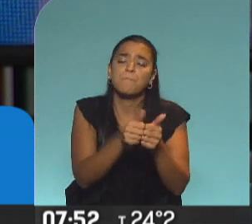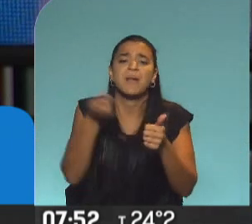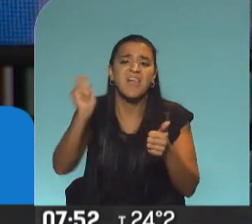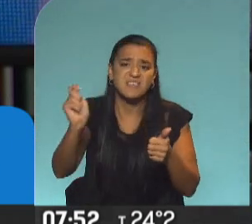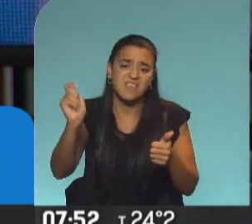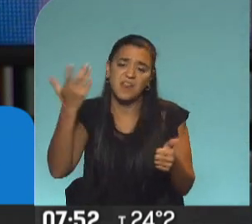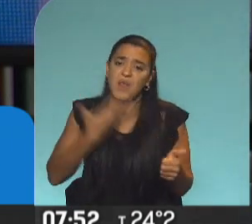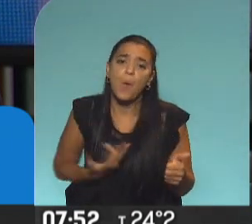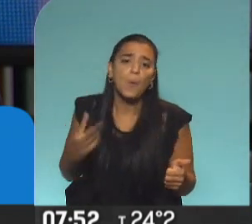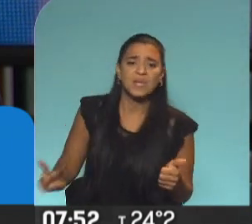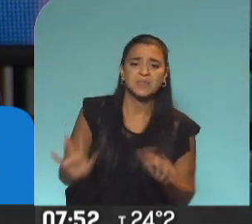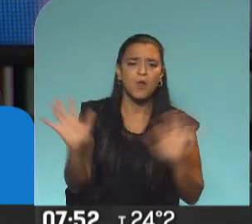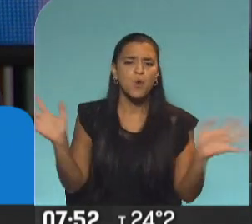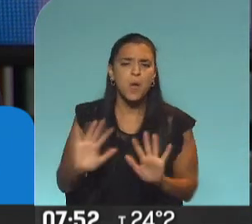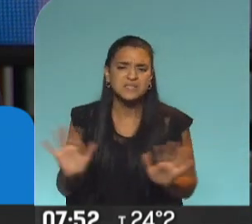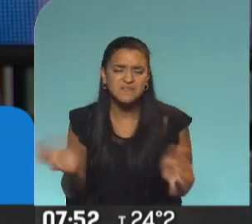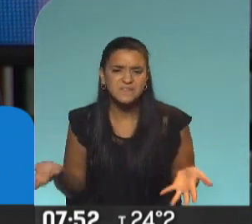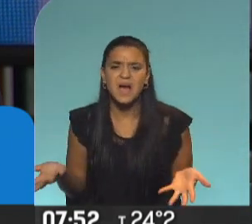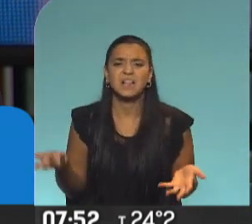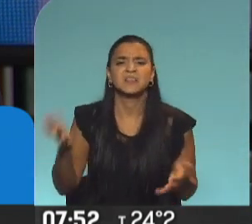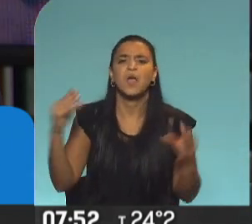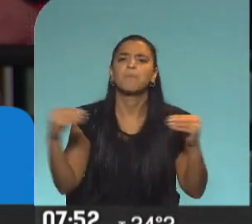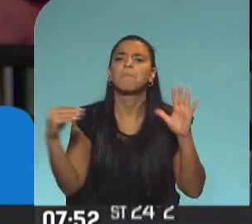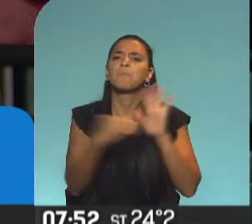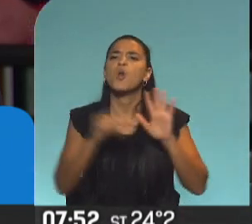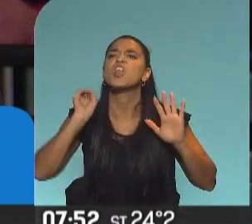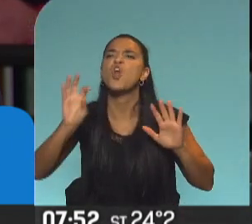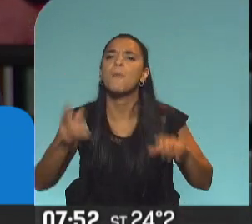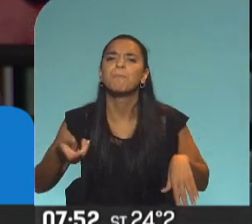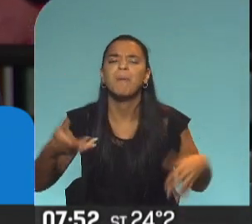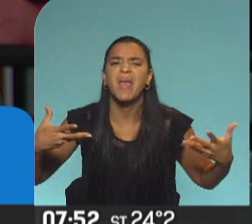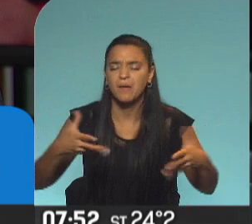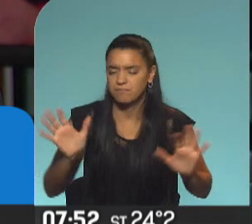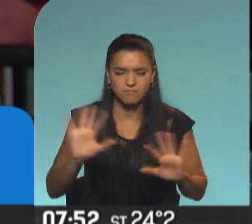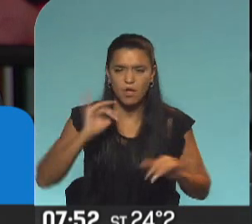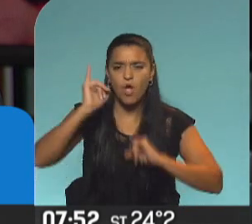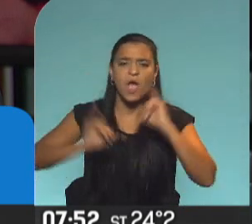pero no merece semejante rótulo. Me parece que eso forma parte del